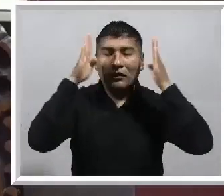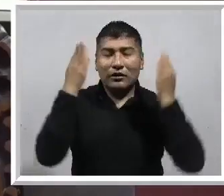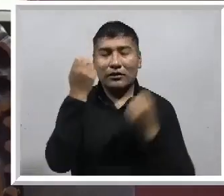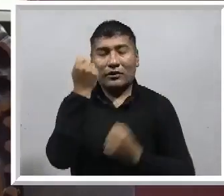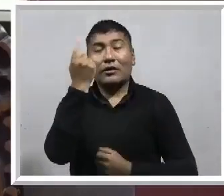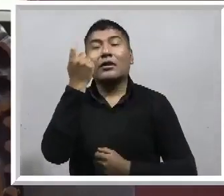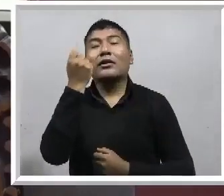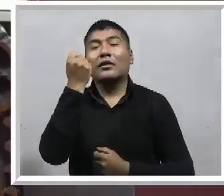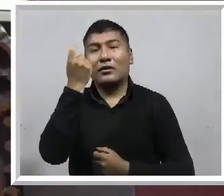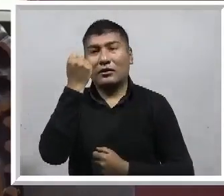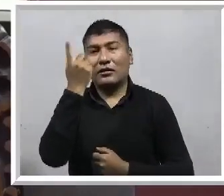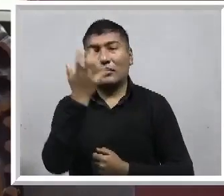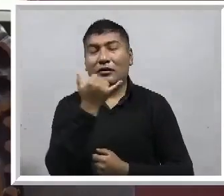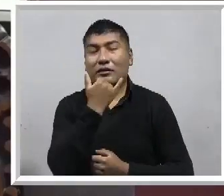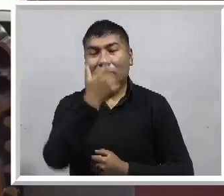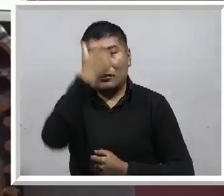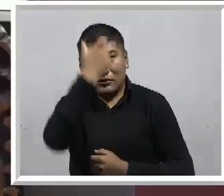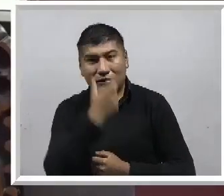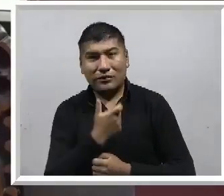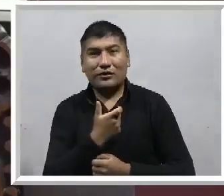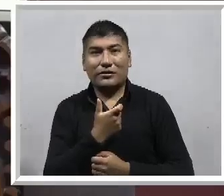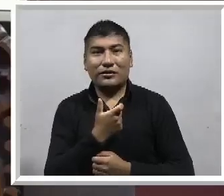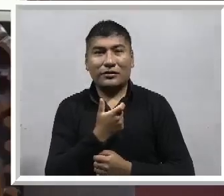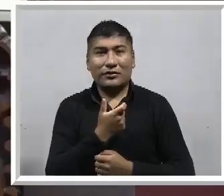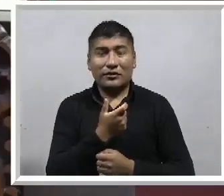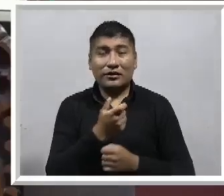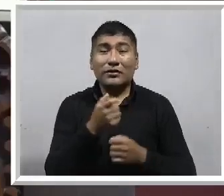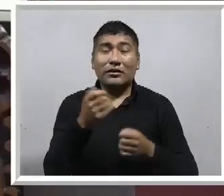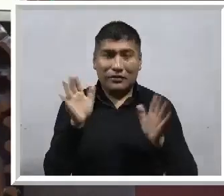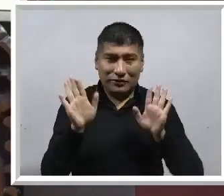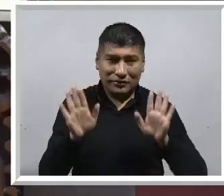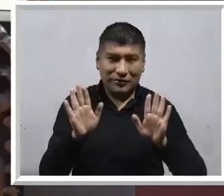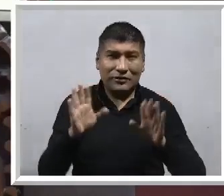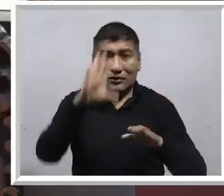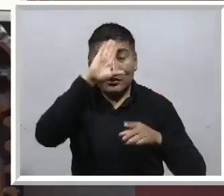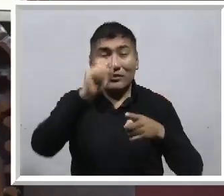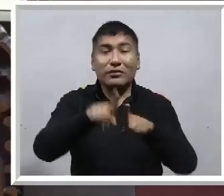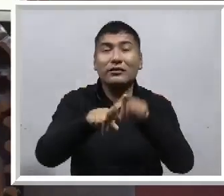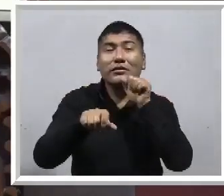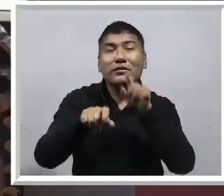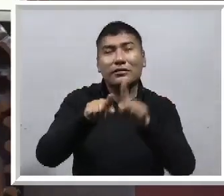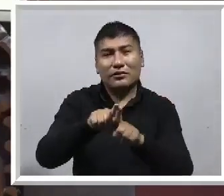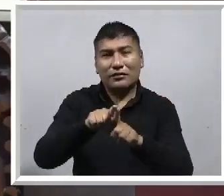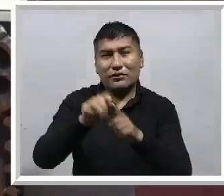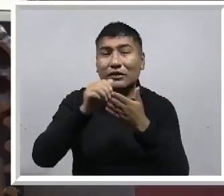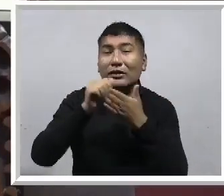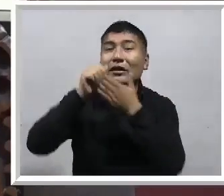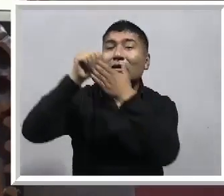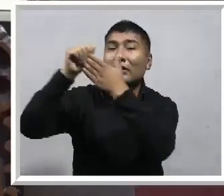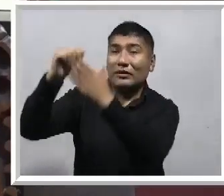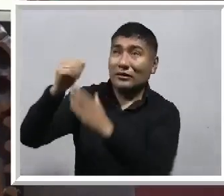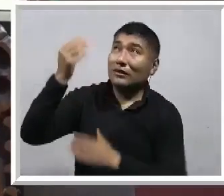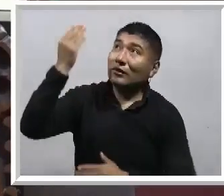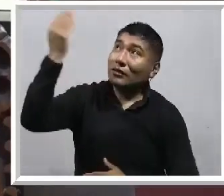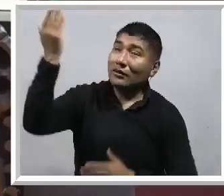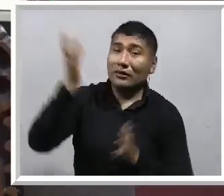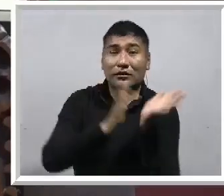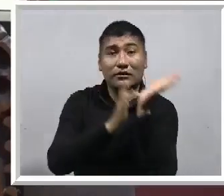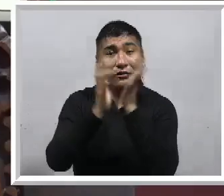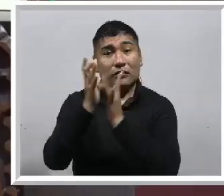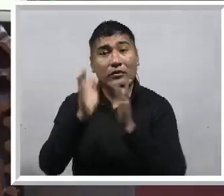también hermanos dejémonos guiar por Jesús que abra nuestros